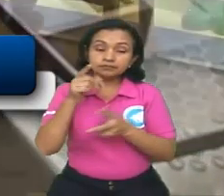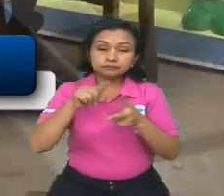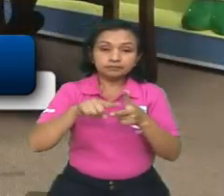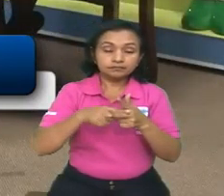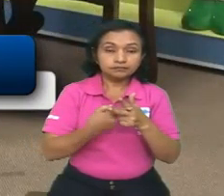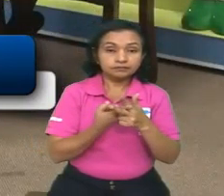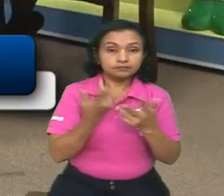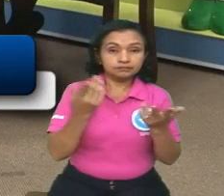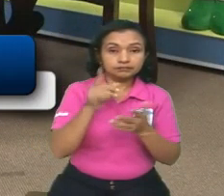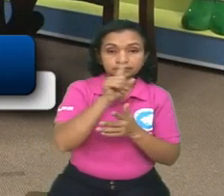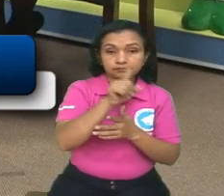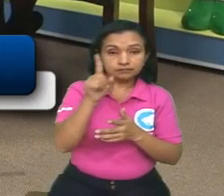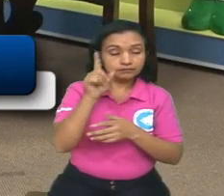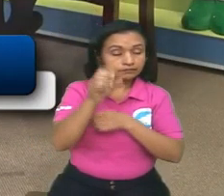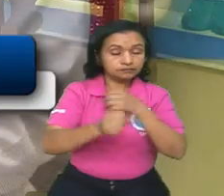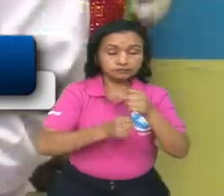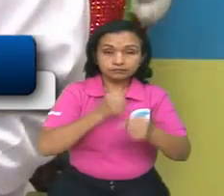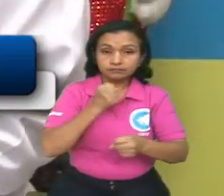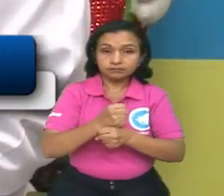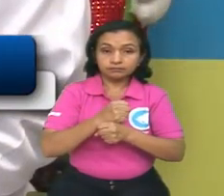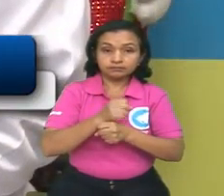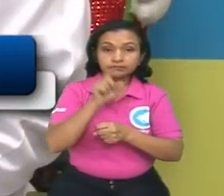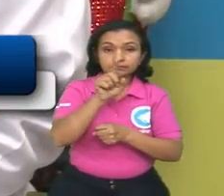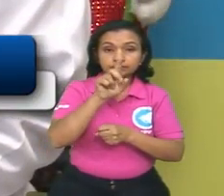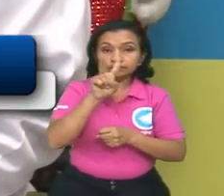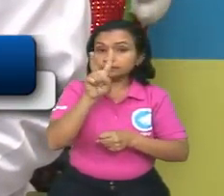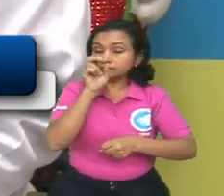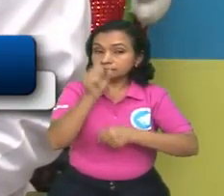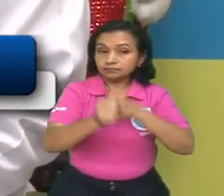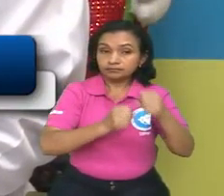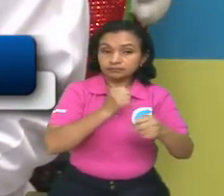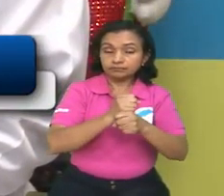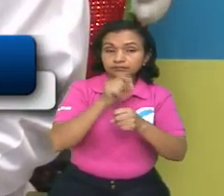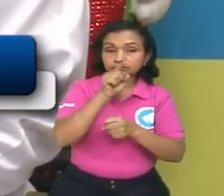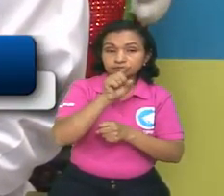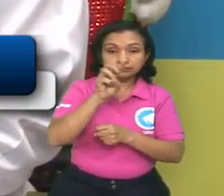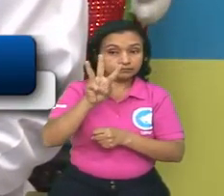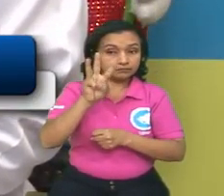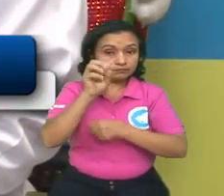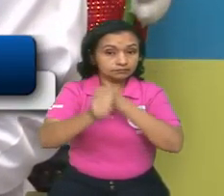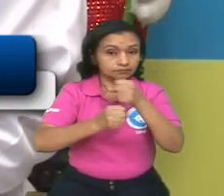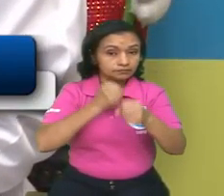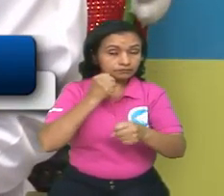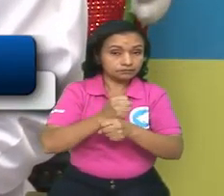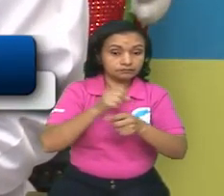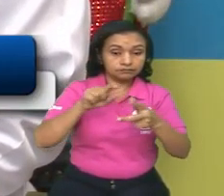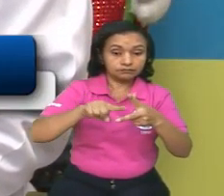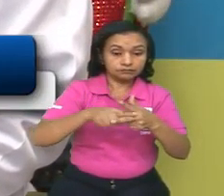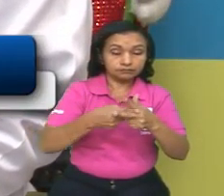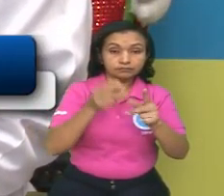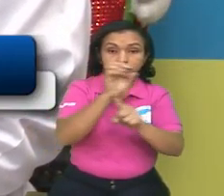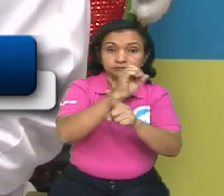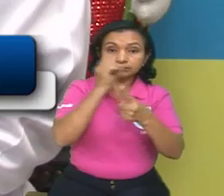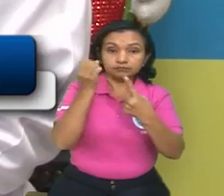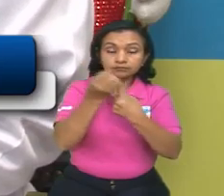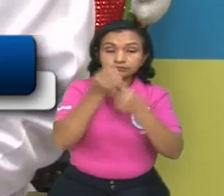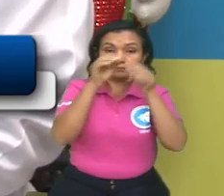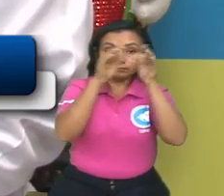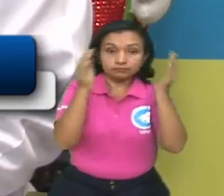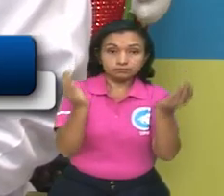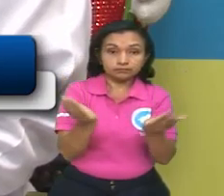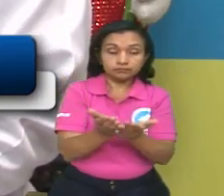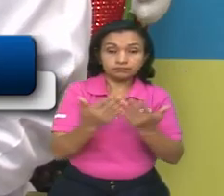mujeres, a los 11 años, a los 12 años, 13 años, tienen un inicio. Según la Organización Mundial de la Salud, se debería